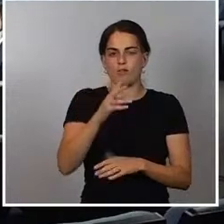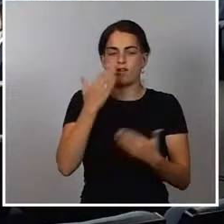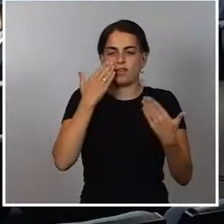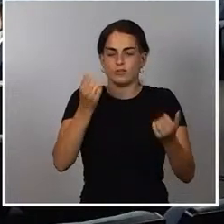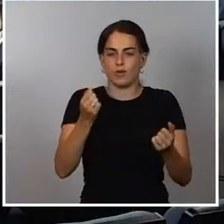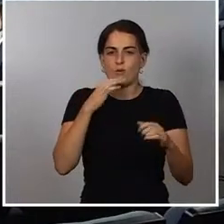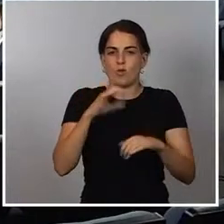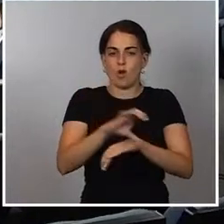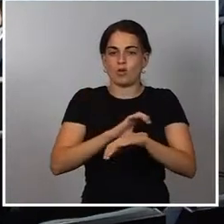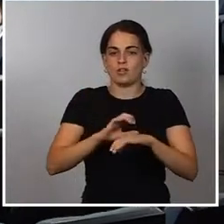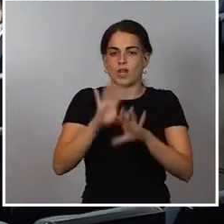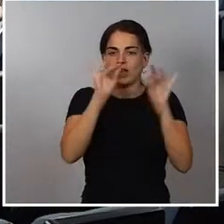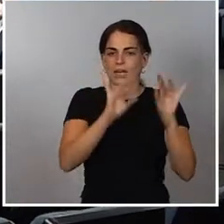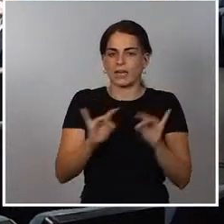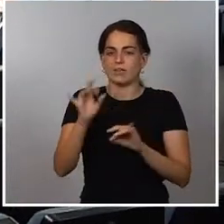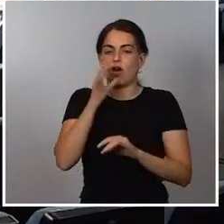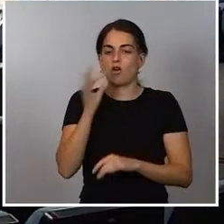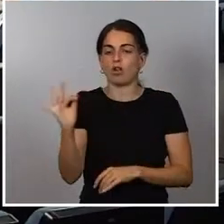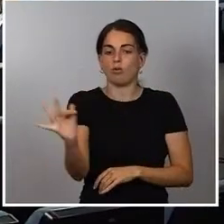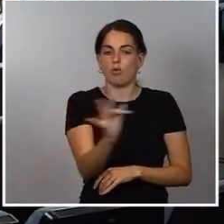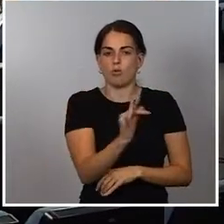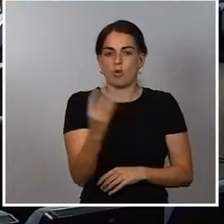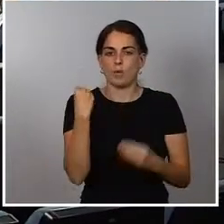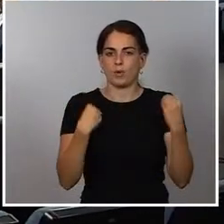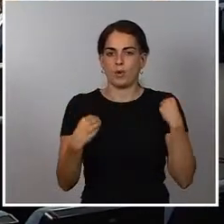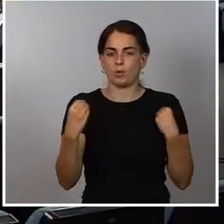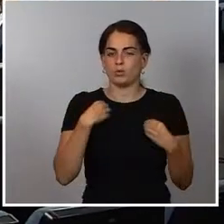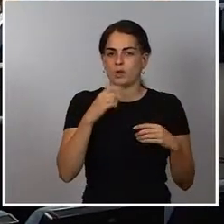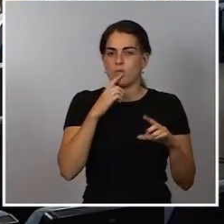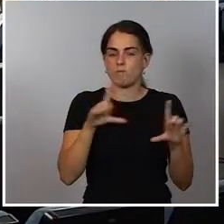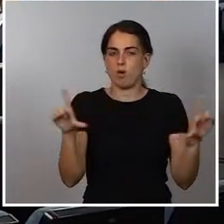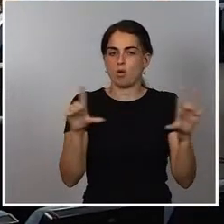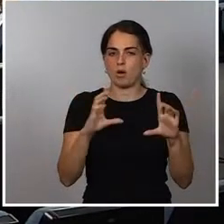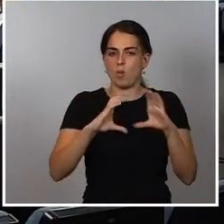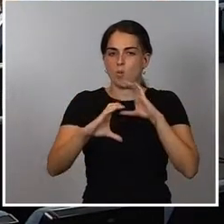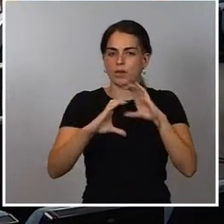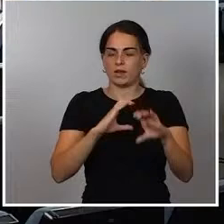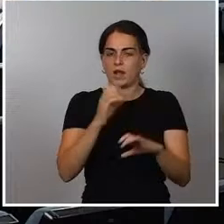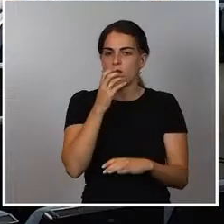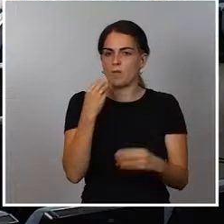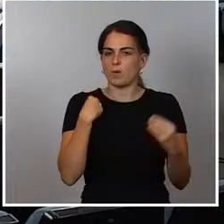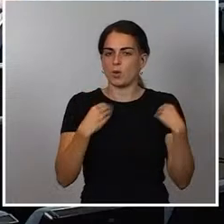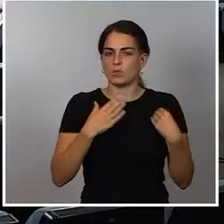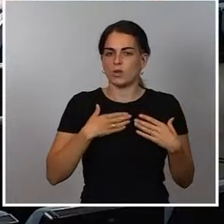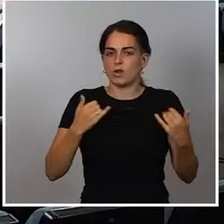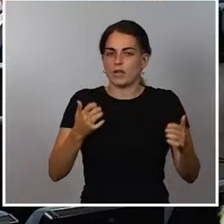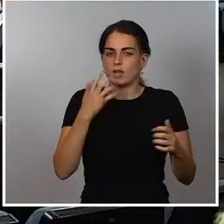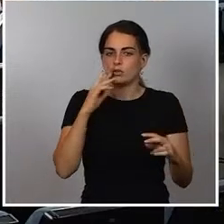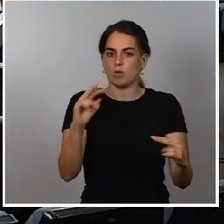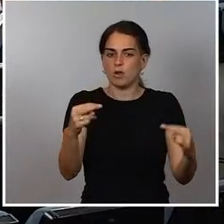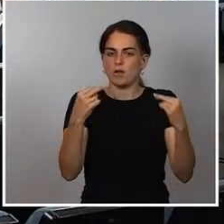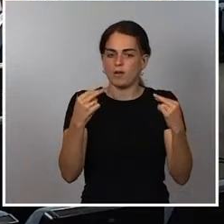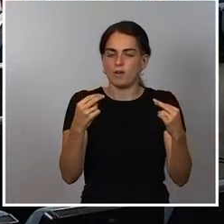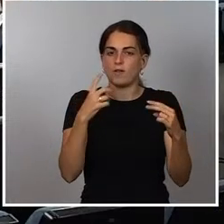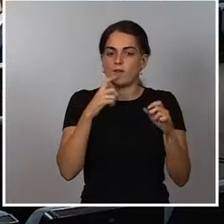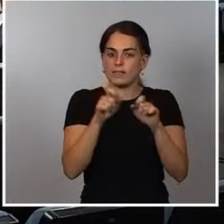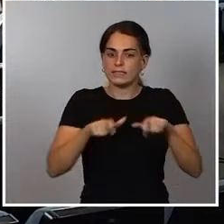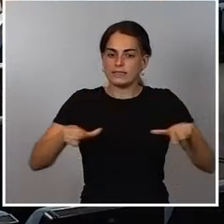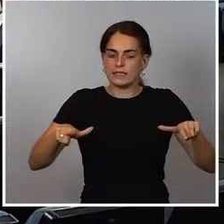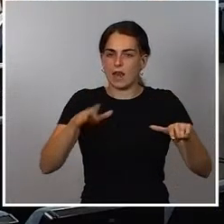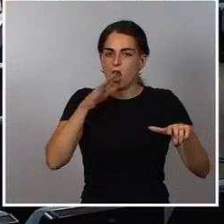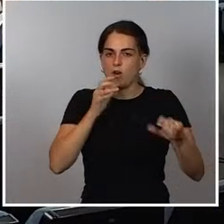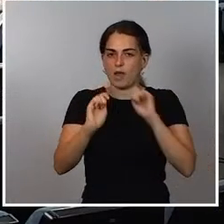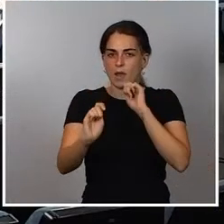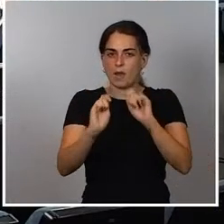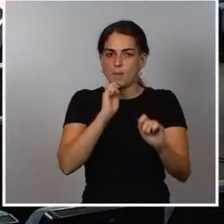a proceder a los turnos de preguntas de los medios de comunicación que sigue en esta comparecencia tanto en la sala de prensa de moncloa como de forma